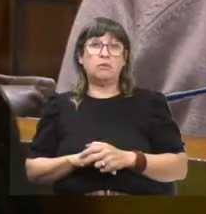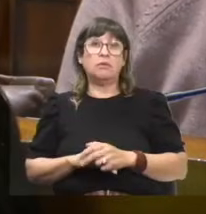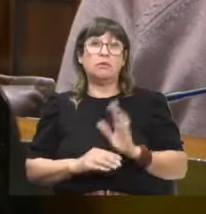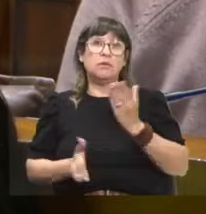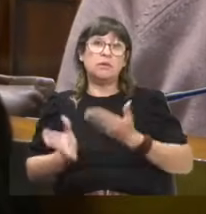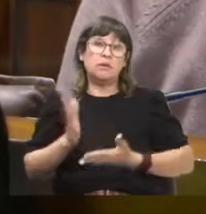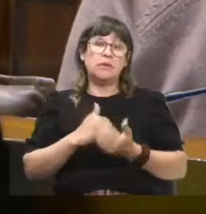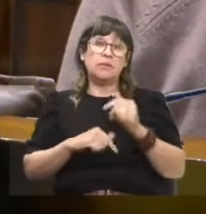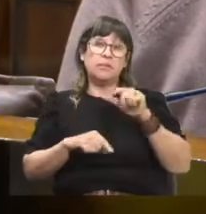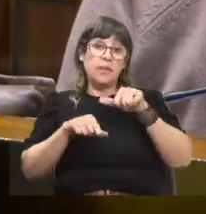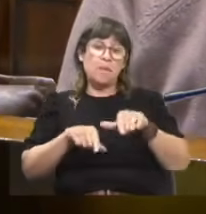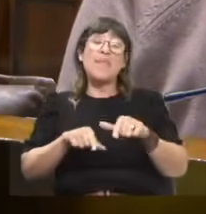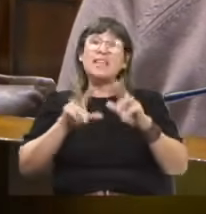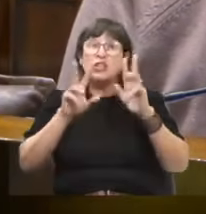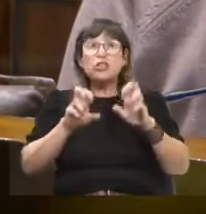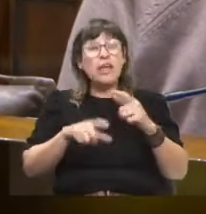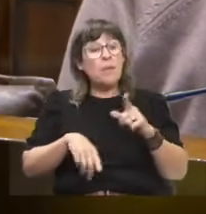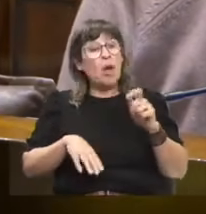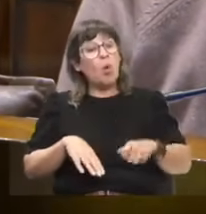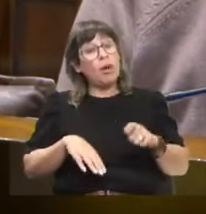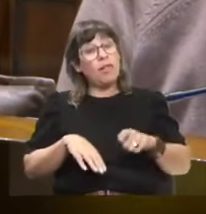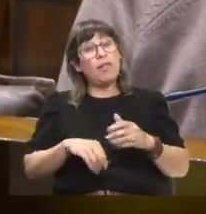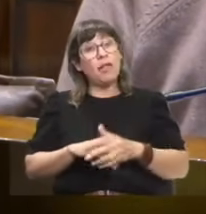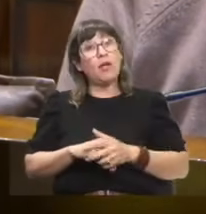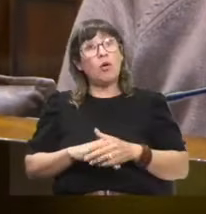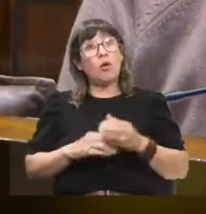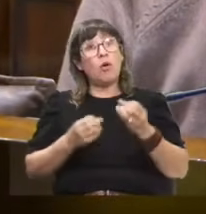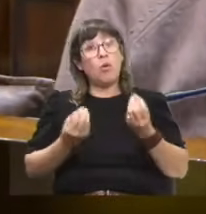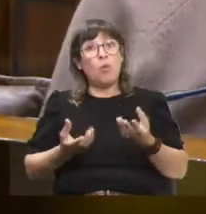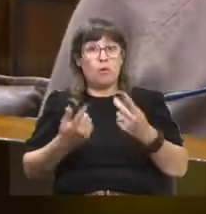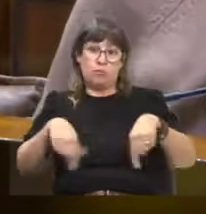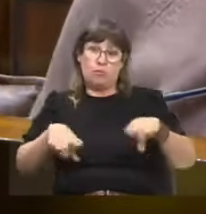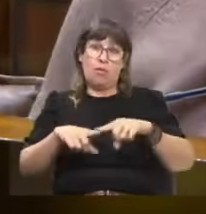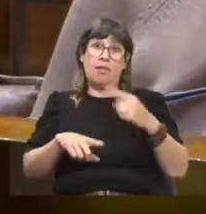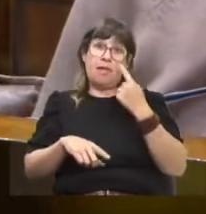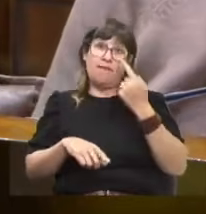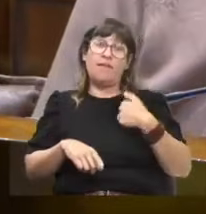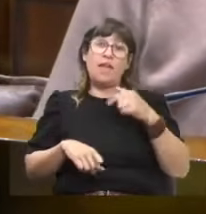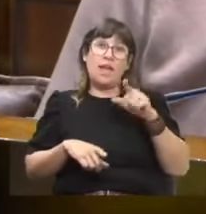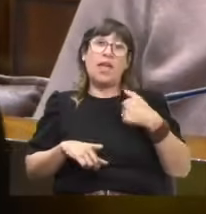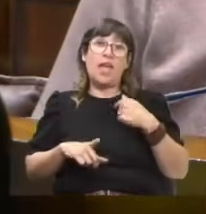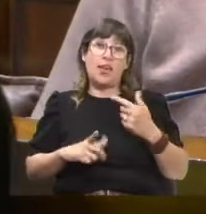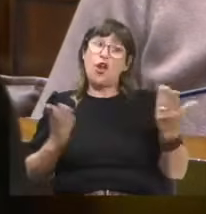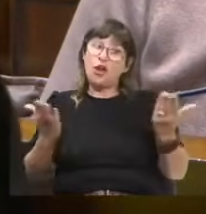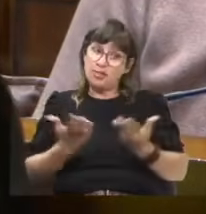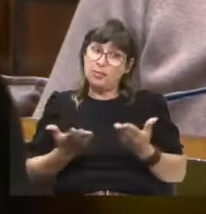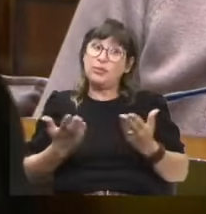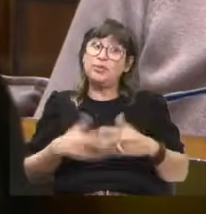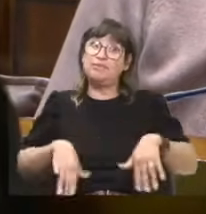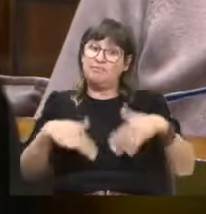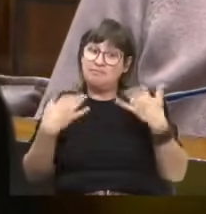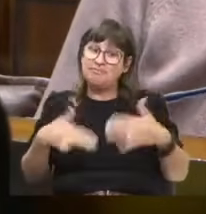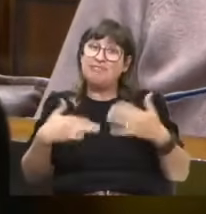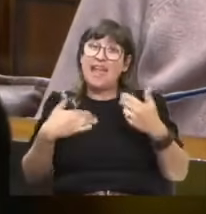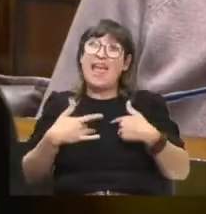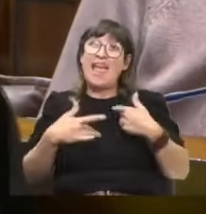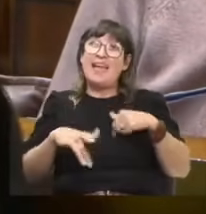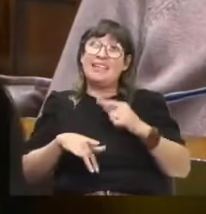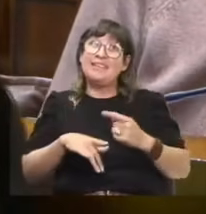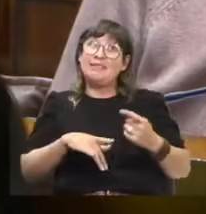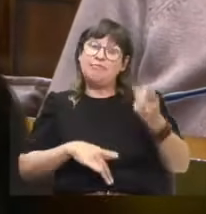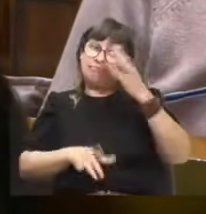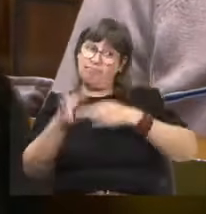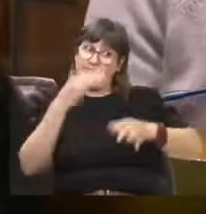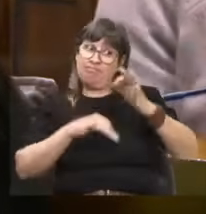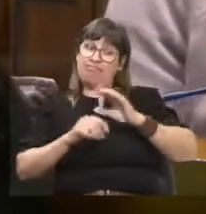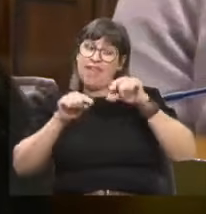Mientras estos temas jurídicos, porque vieron que traté de estudiar bastante y asesorada estos